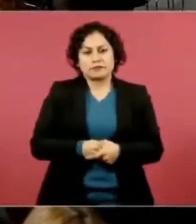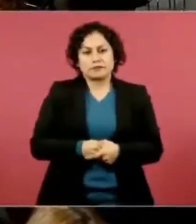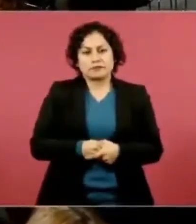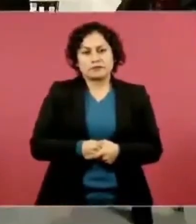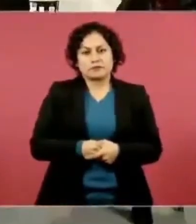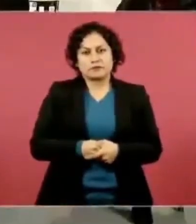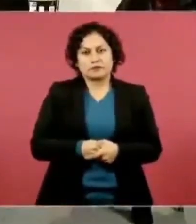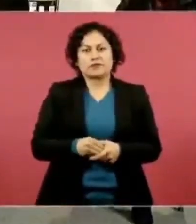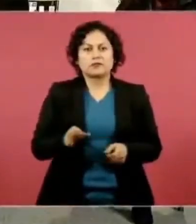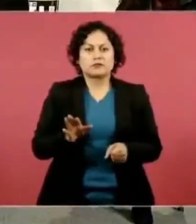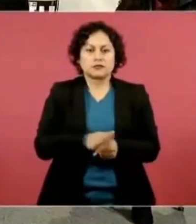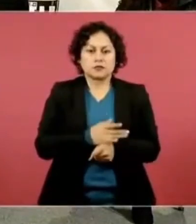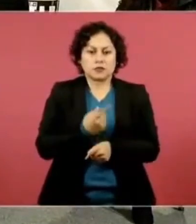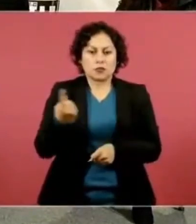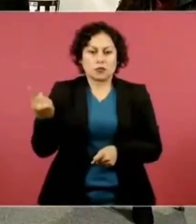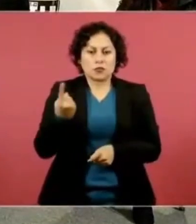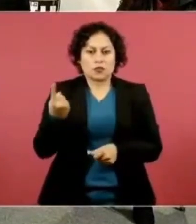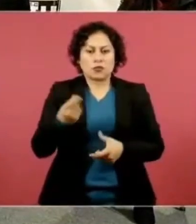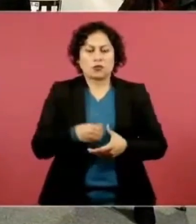secuestrada